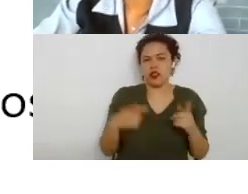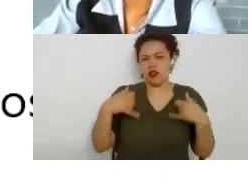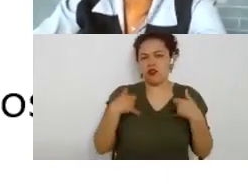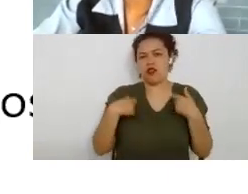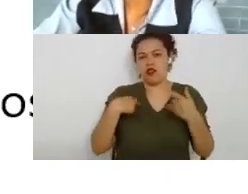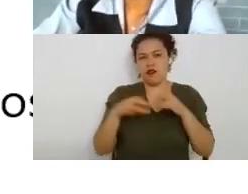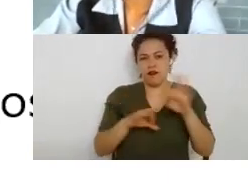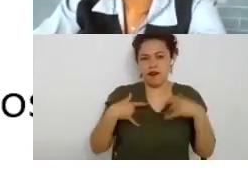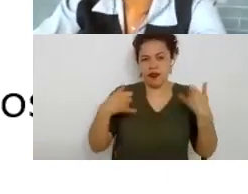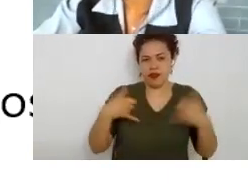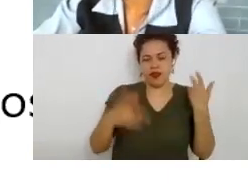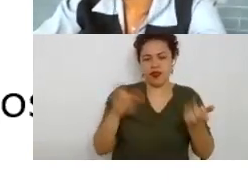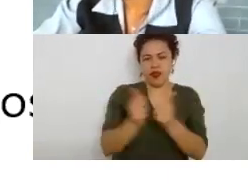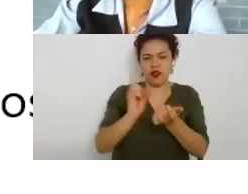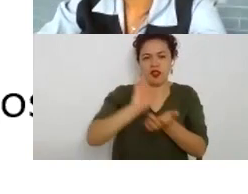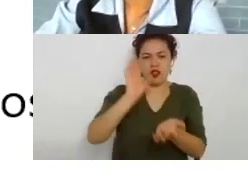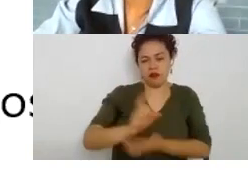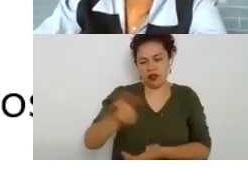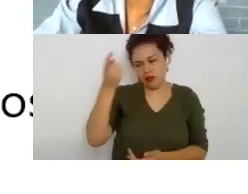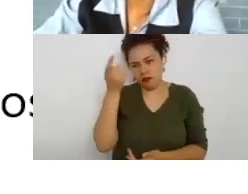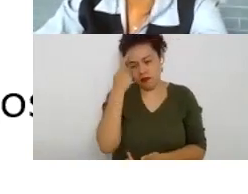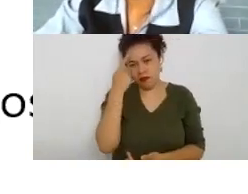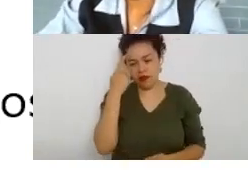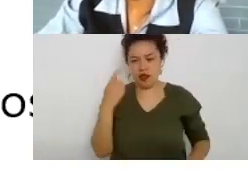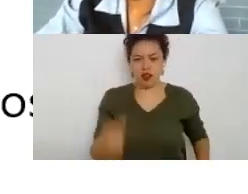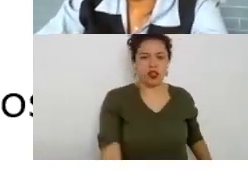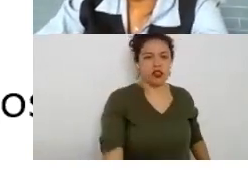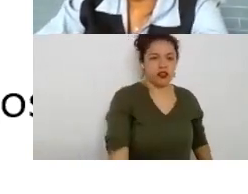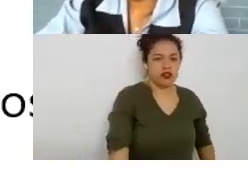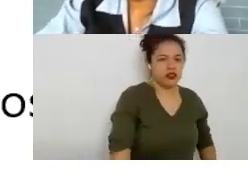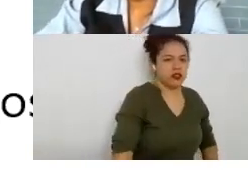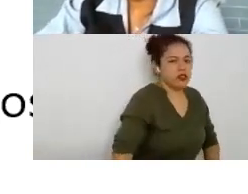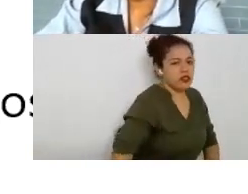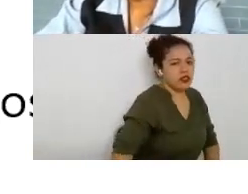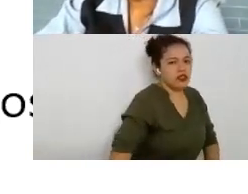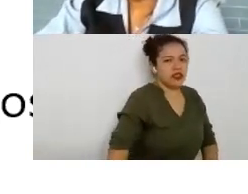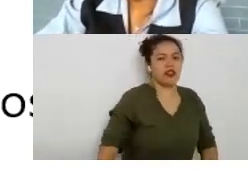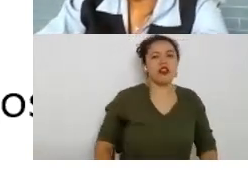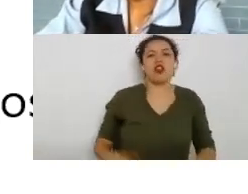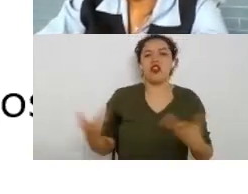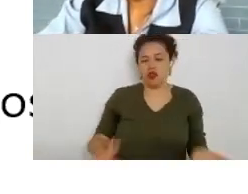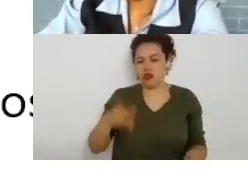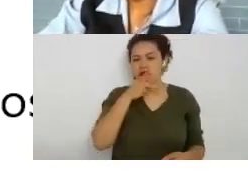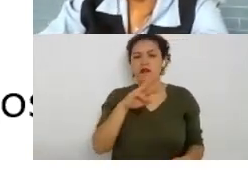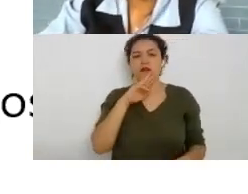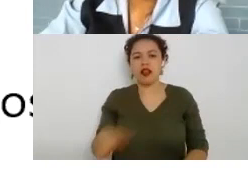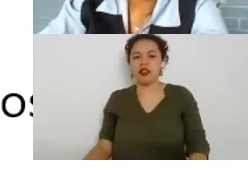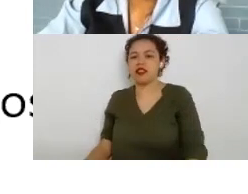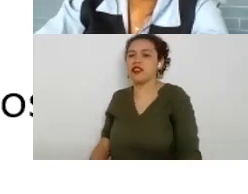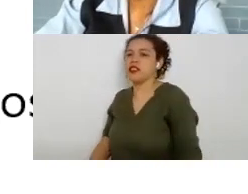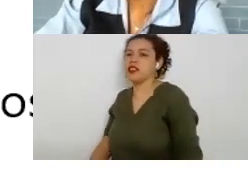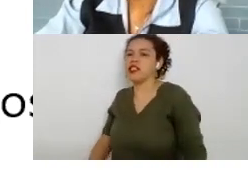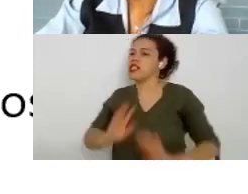yo trabajo con chicos con discapacidad intelectual, ¿no? Entonces, con los papás tenemos eso como un